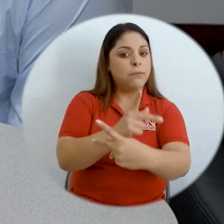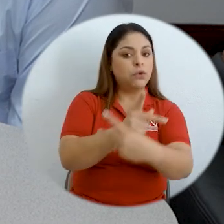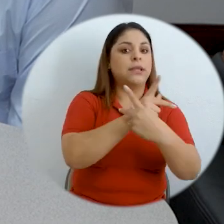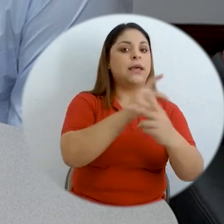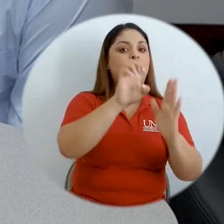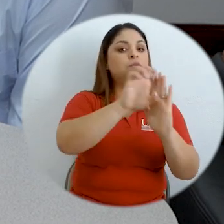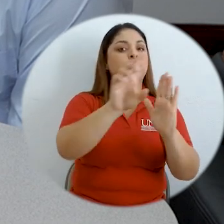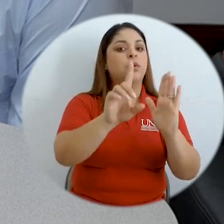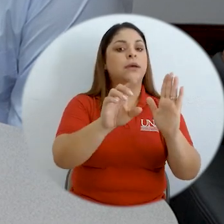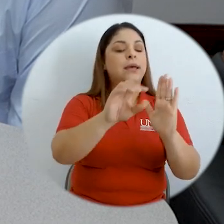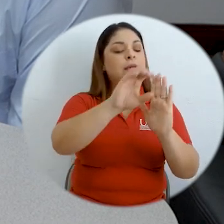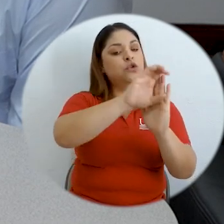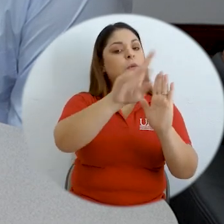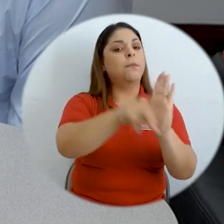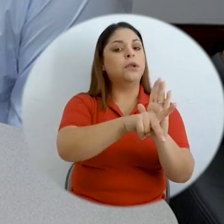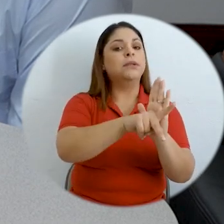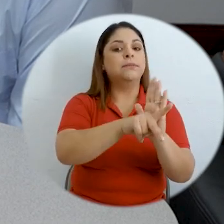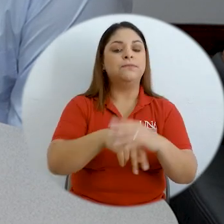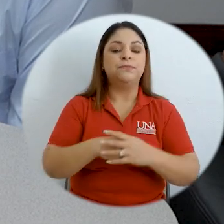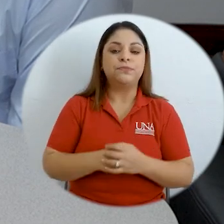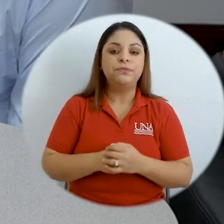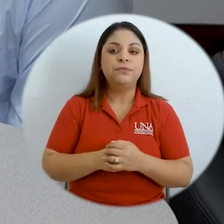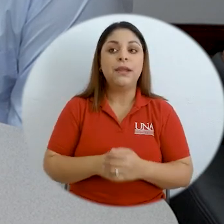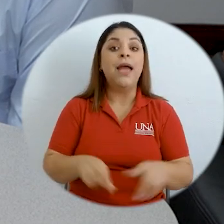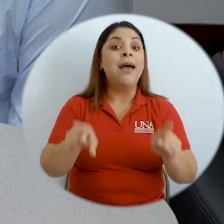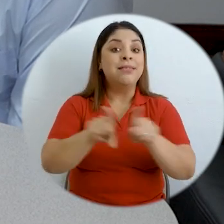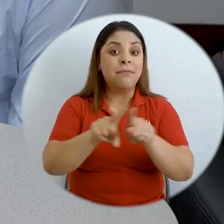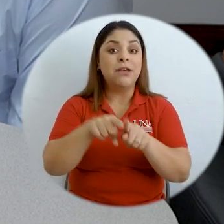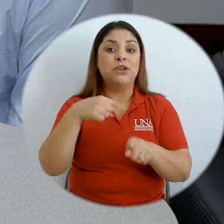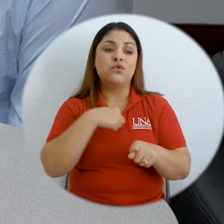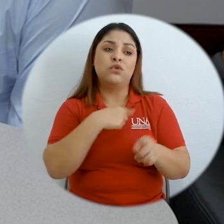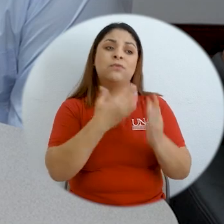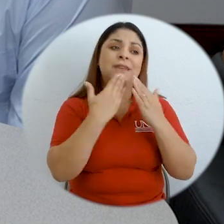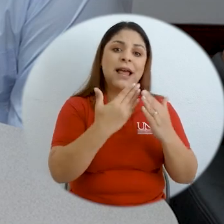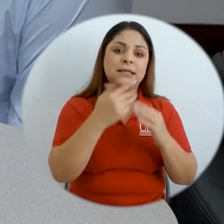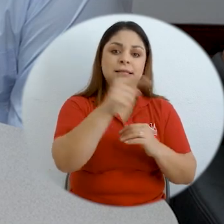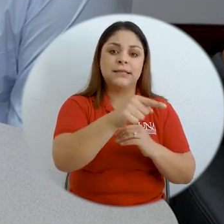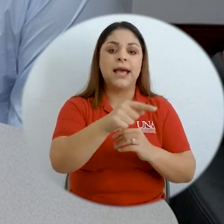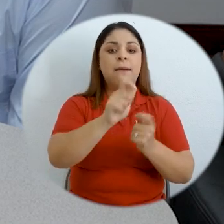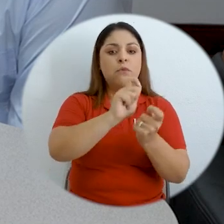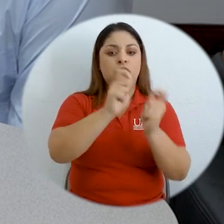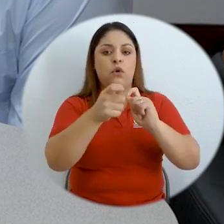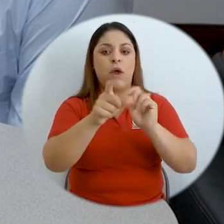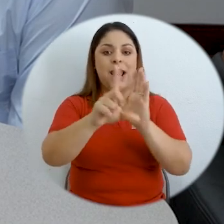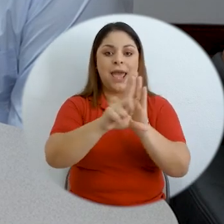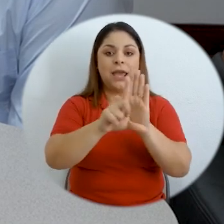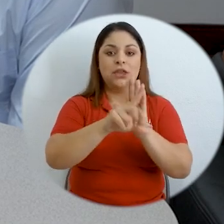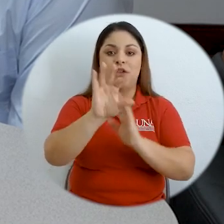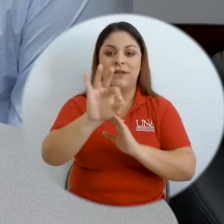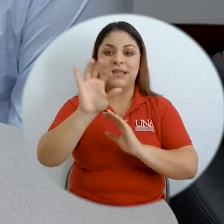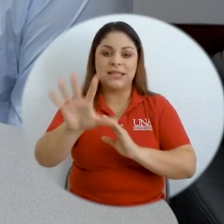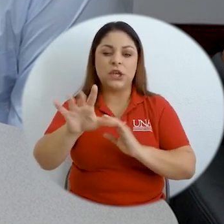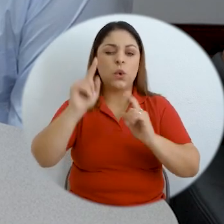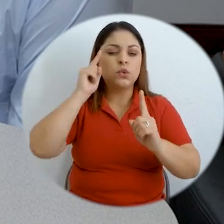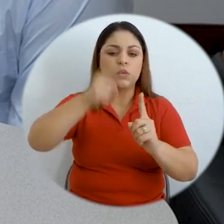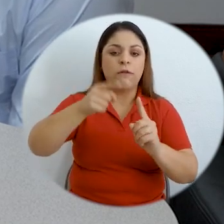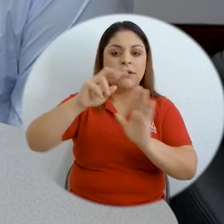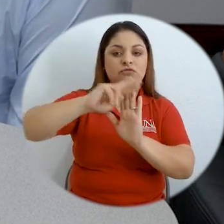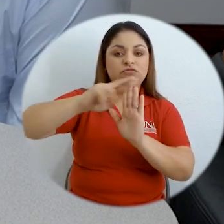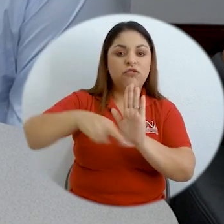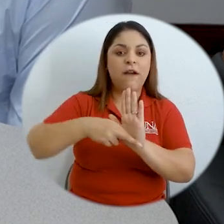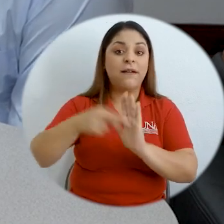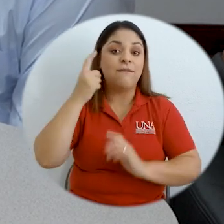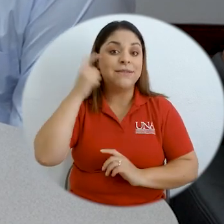apoyo mayoritario de la Asamblea Legislativa, que se modificara la Ley 9635 en cuanto a aplicación de la regla